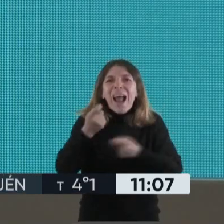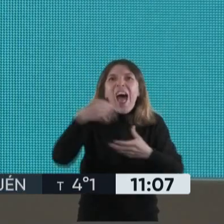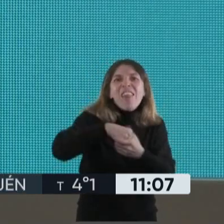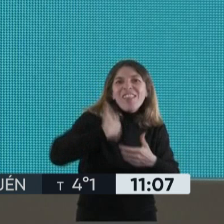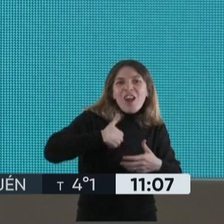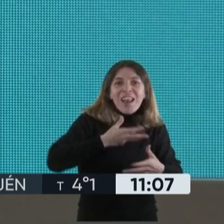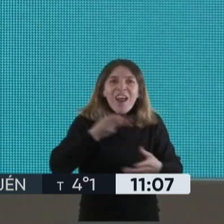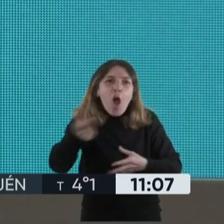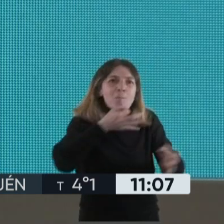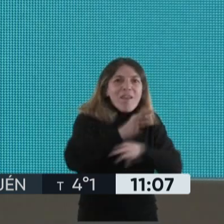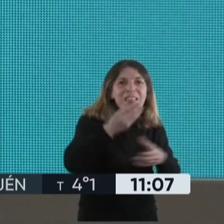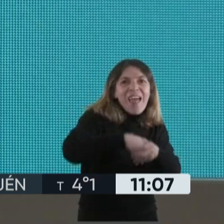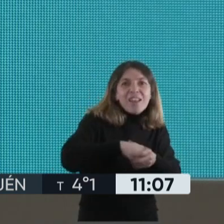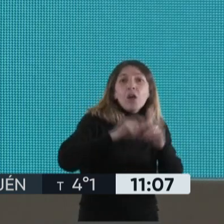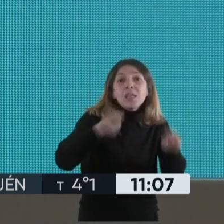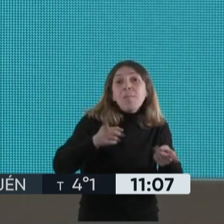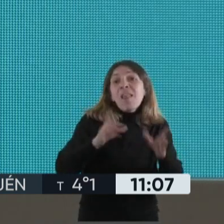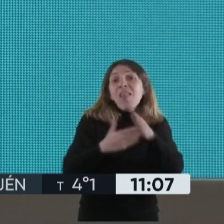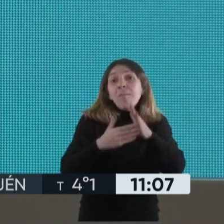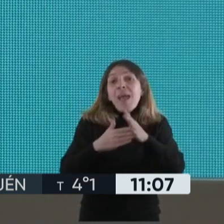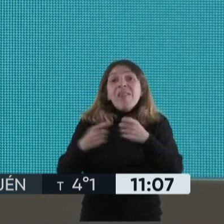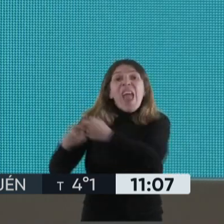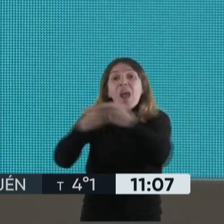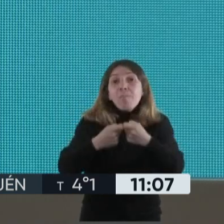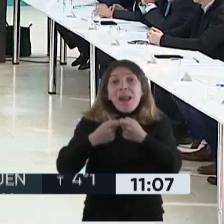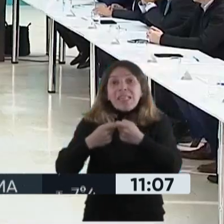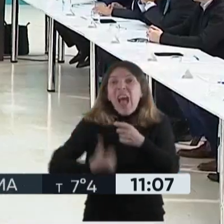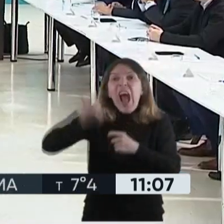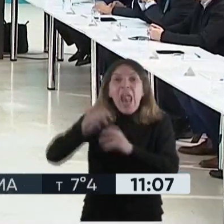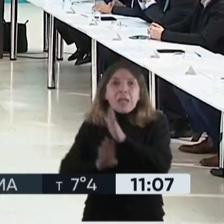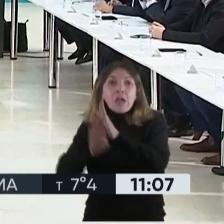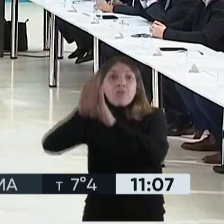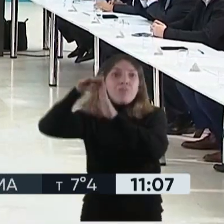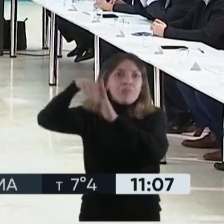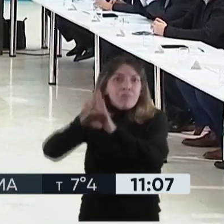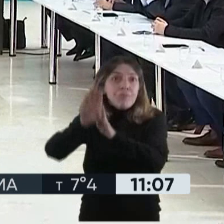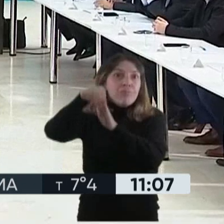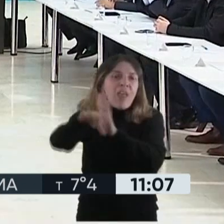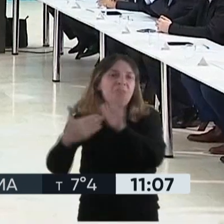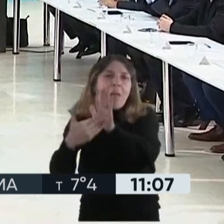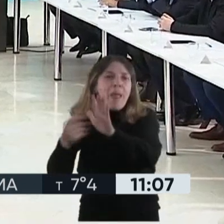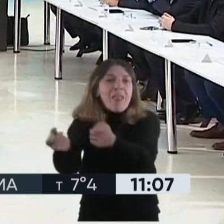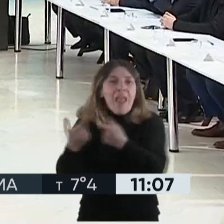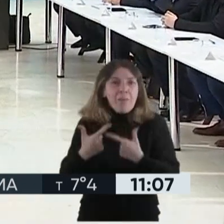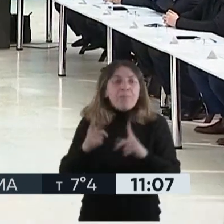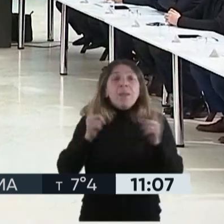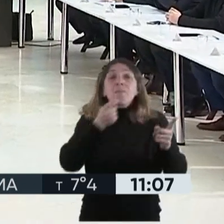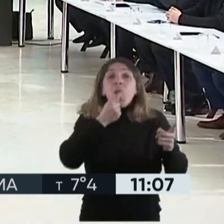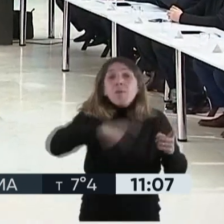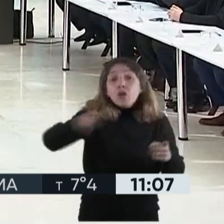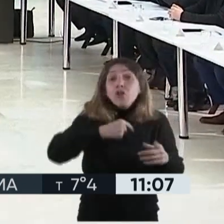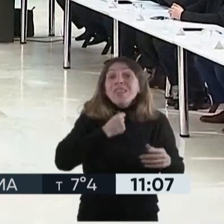y de la reversión del declino que presenten las empresas en su producción convencional. Si queremos hacer algo